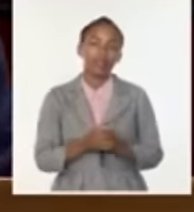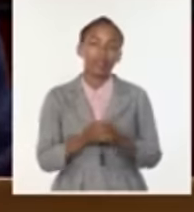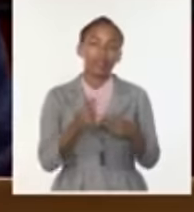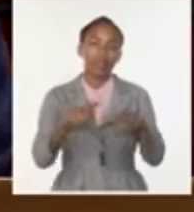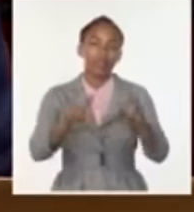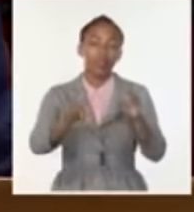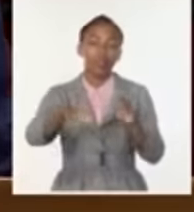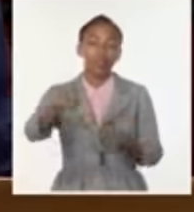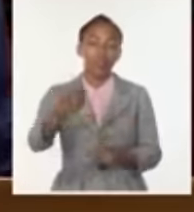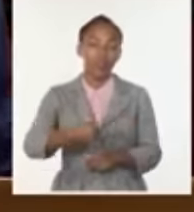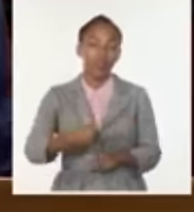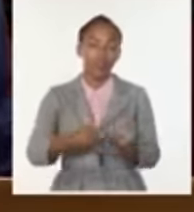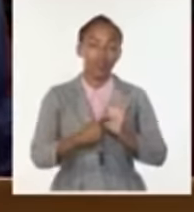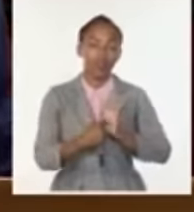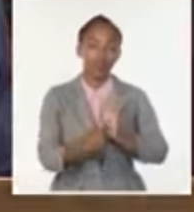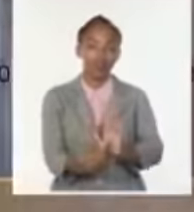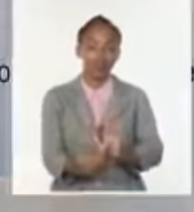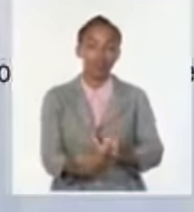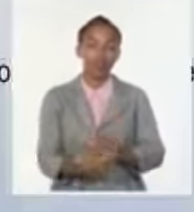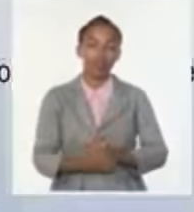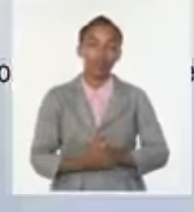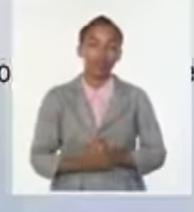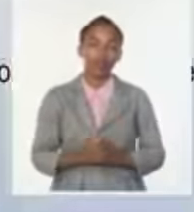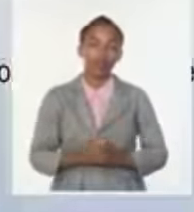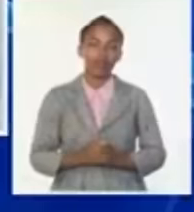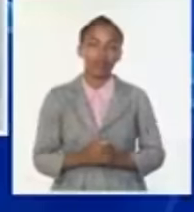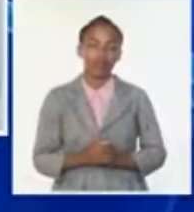que se presenta aquí.